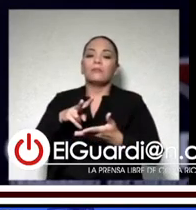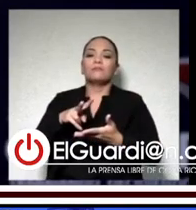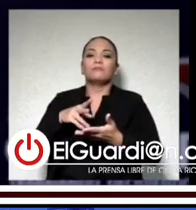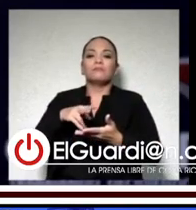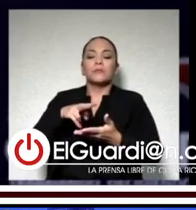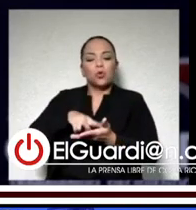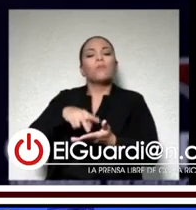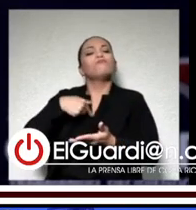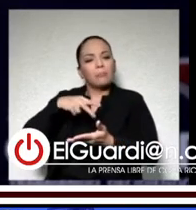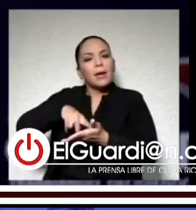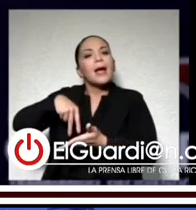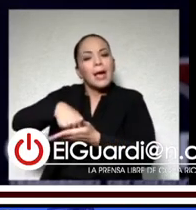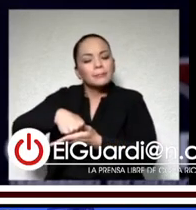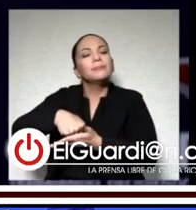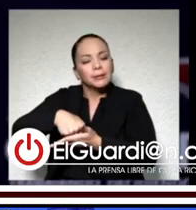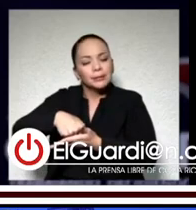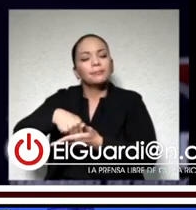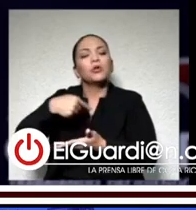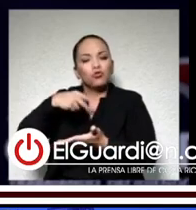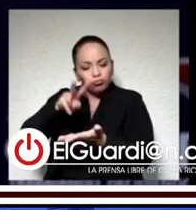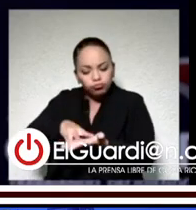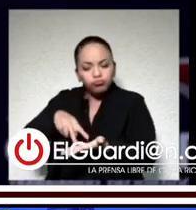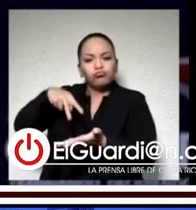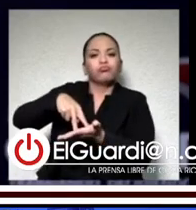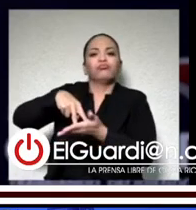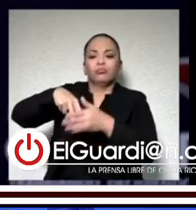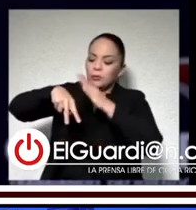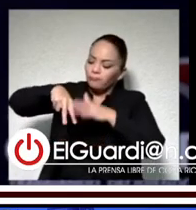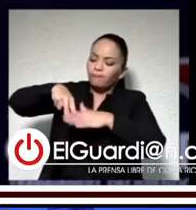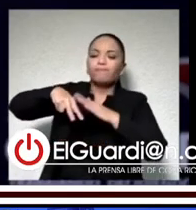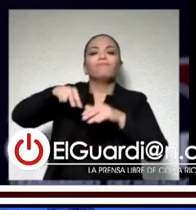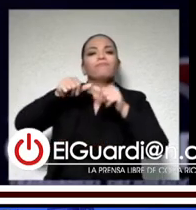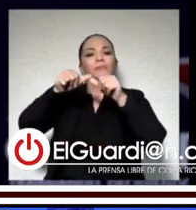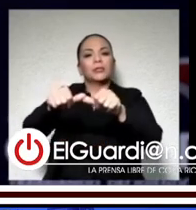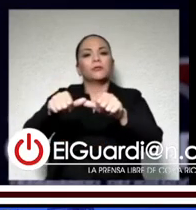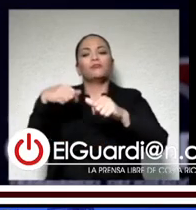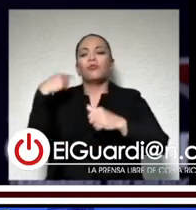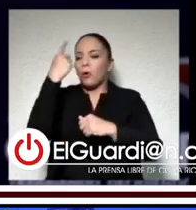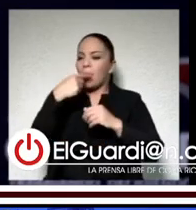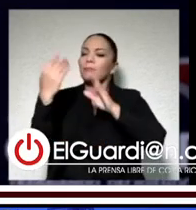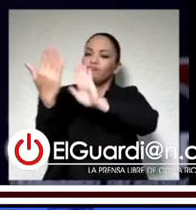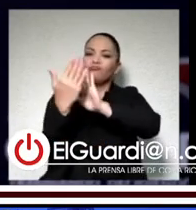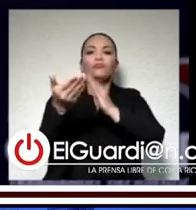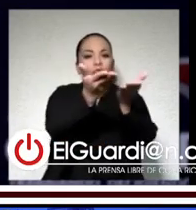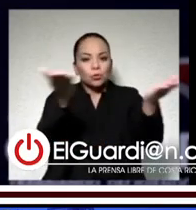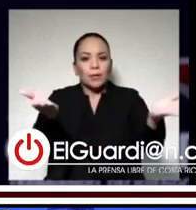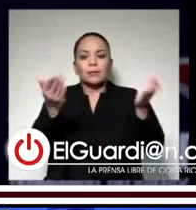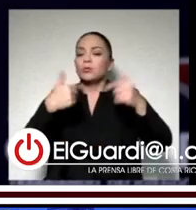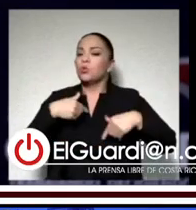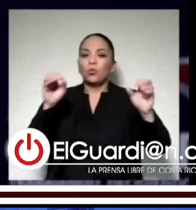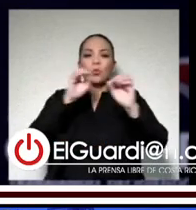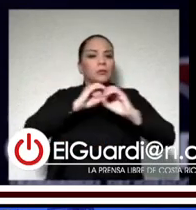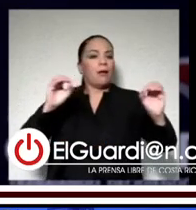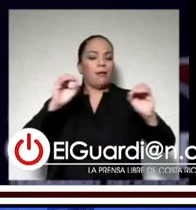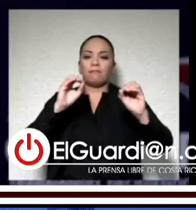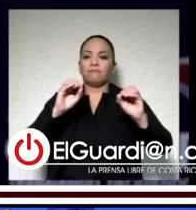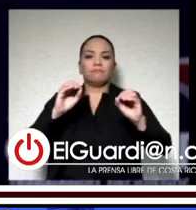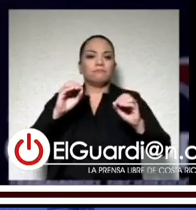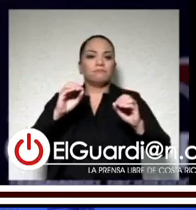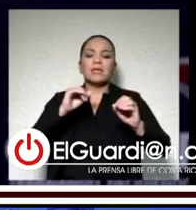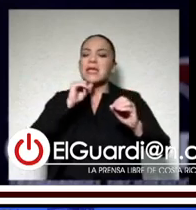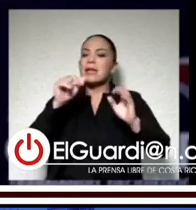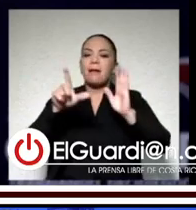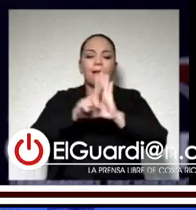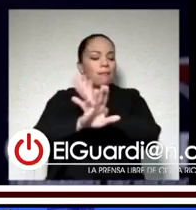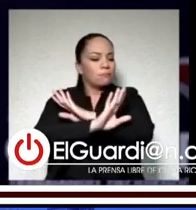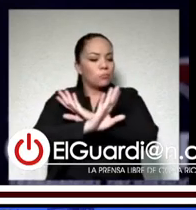lágrimas y estoy dando la cara porque yo no debo nada, no he hecho nada ilegal. Y sigo